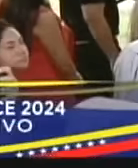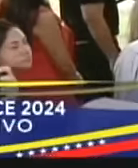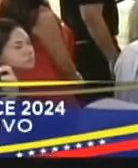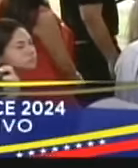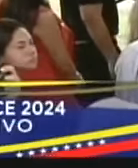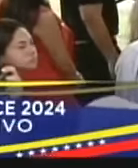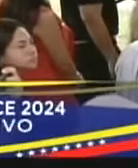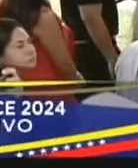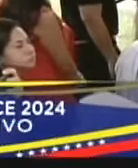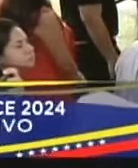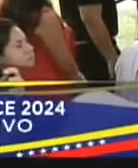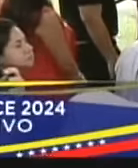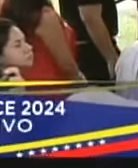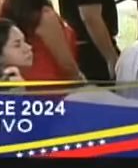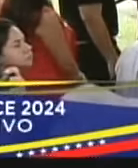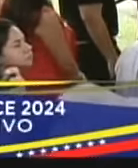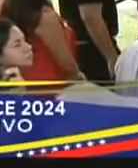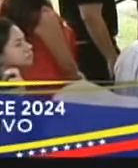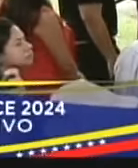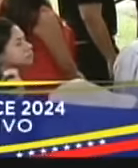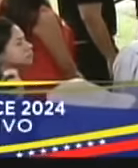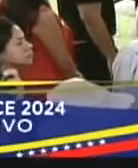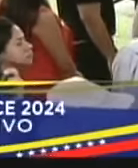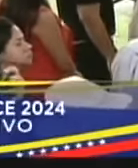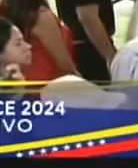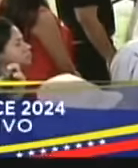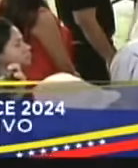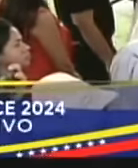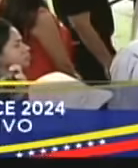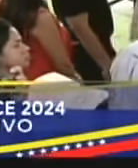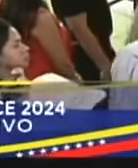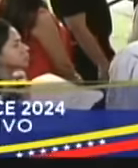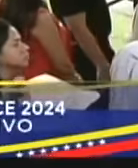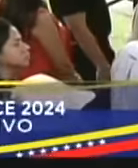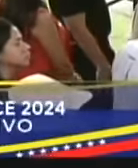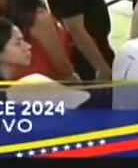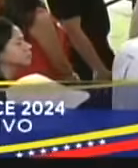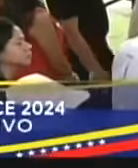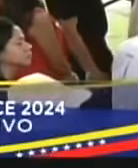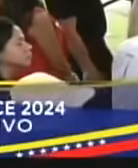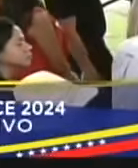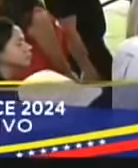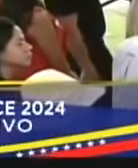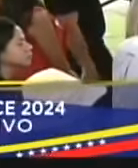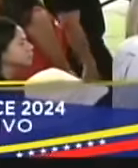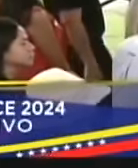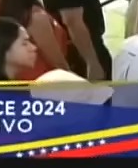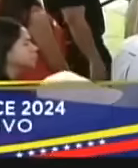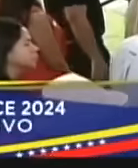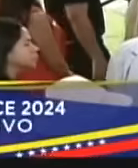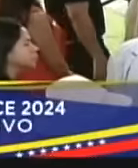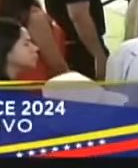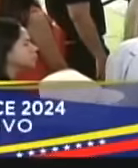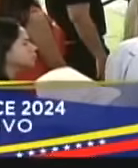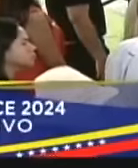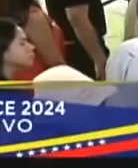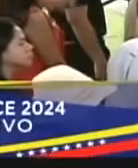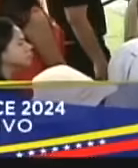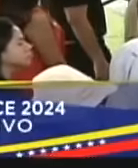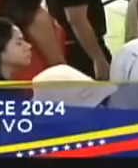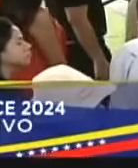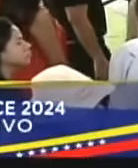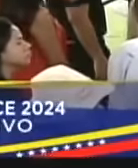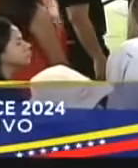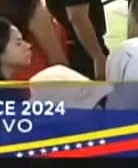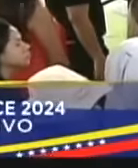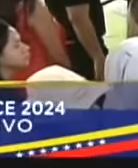satisfacción del tesoro es botín sin dificultad ninguna. Sin dificultad ninguna, la tormenta en el papayo que es